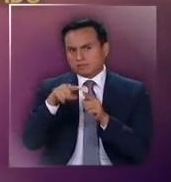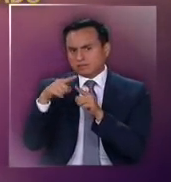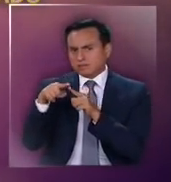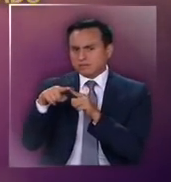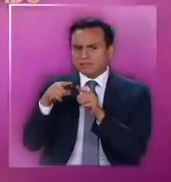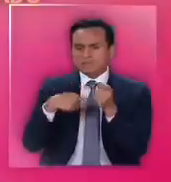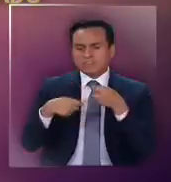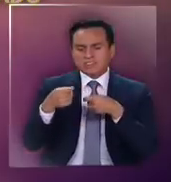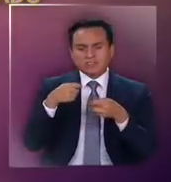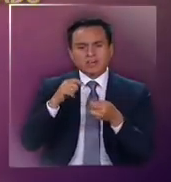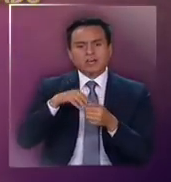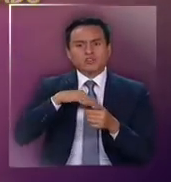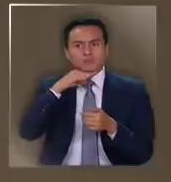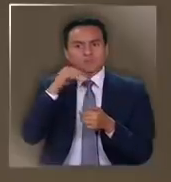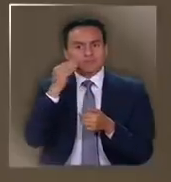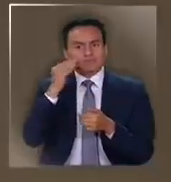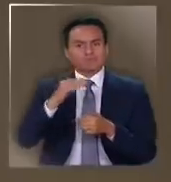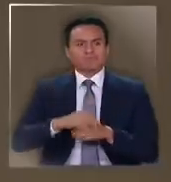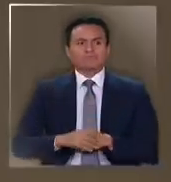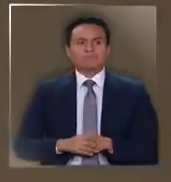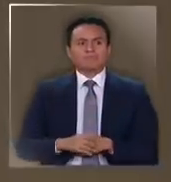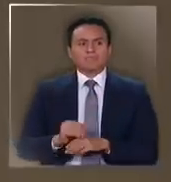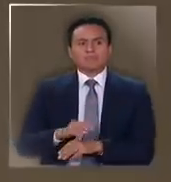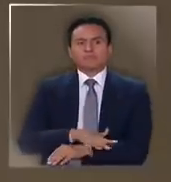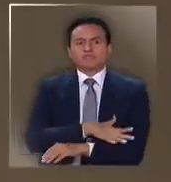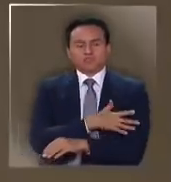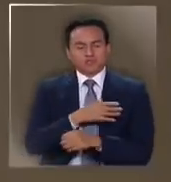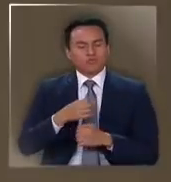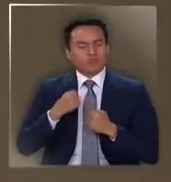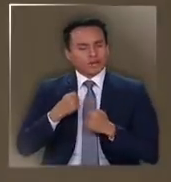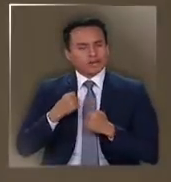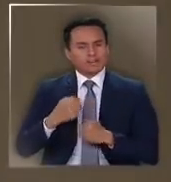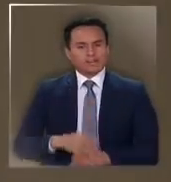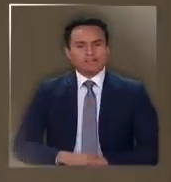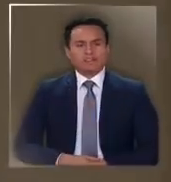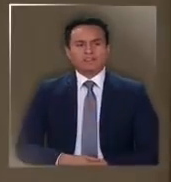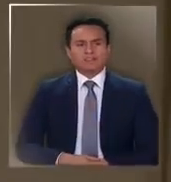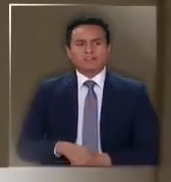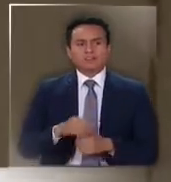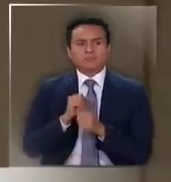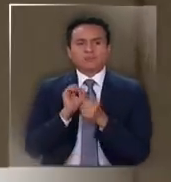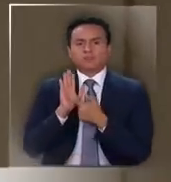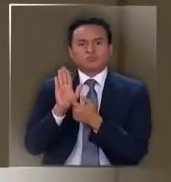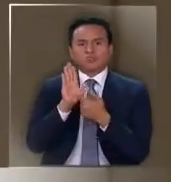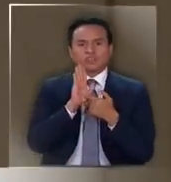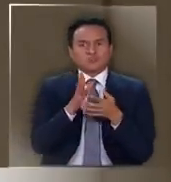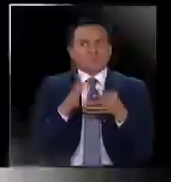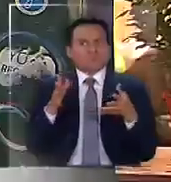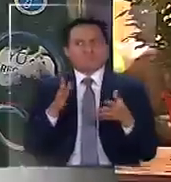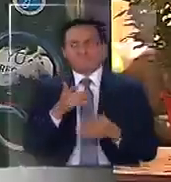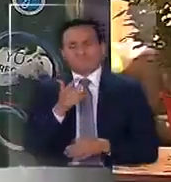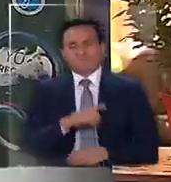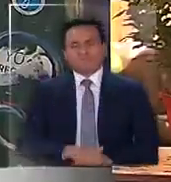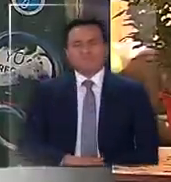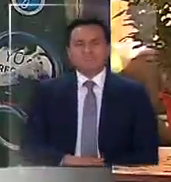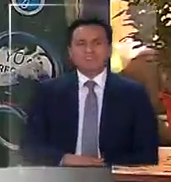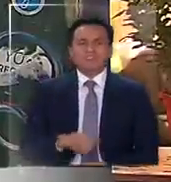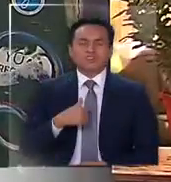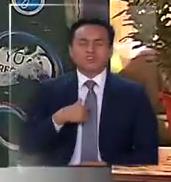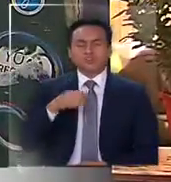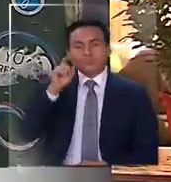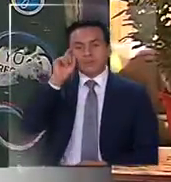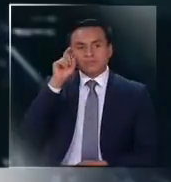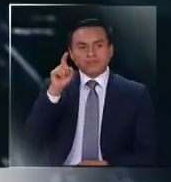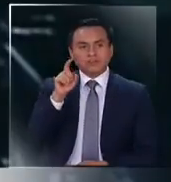citas vendidas a tope. La emoción es tan fuerte que no puedo mostrarlo demasiado. Yo prefiero